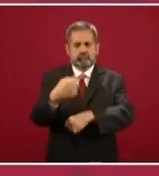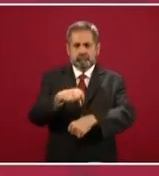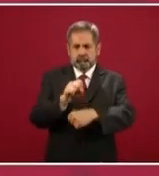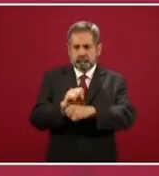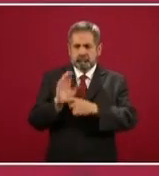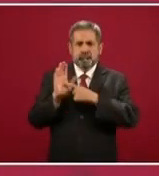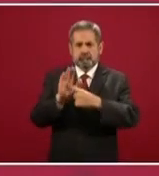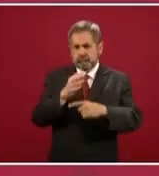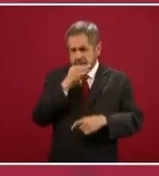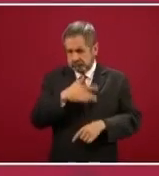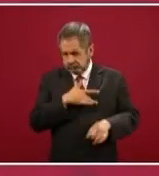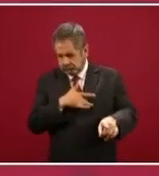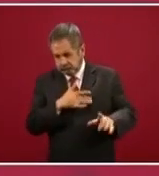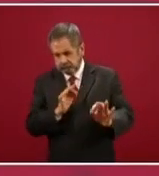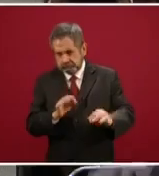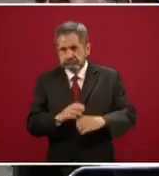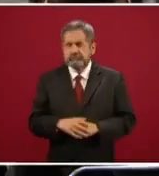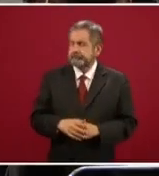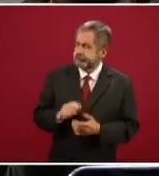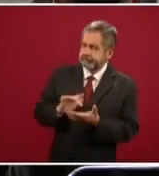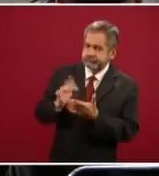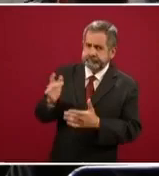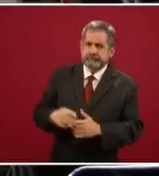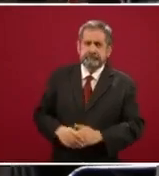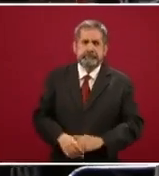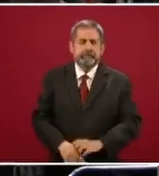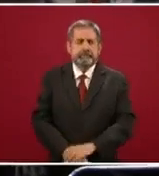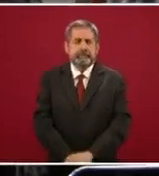si te parece. Muchísimas gracias.